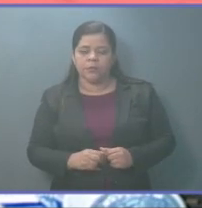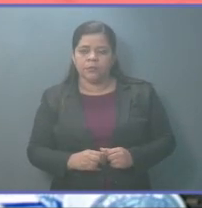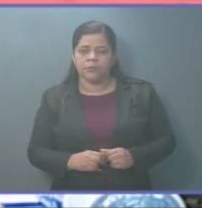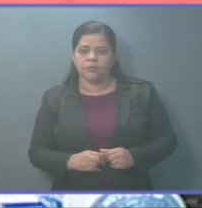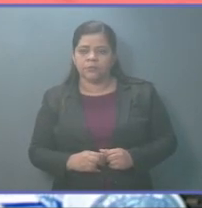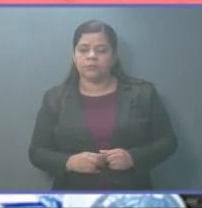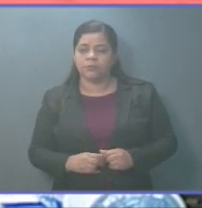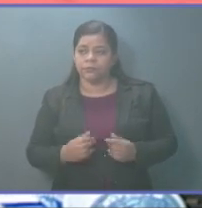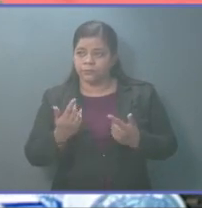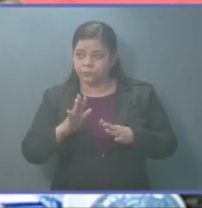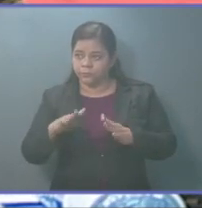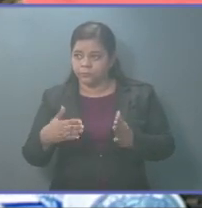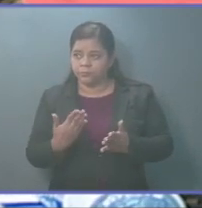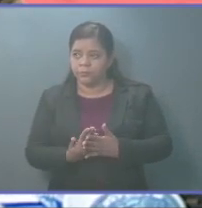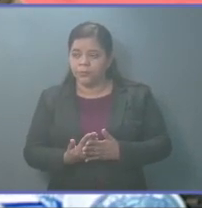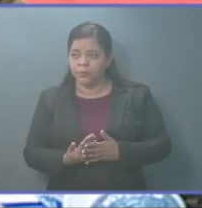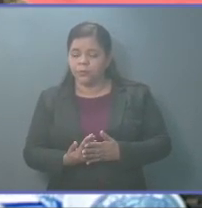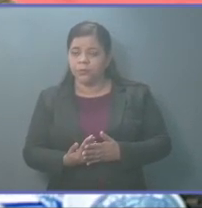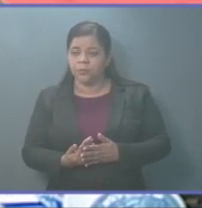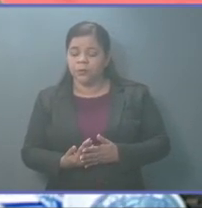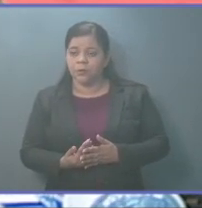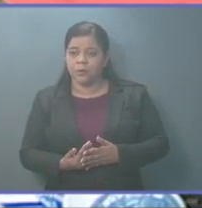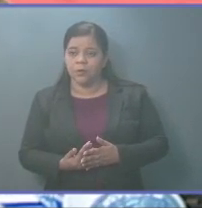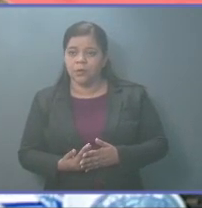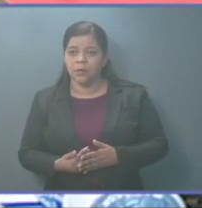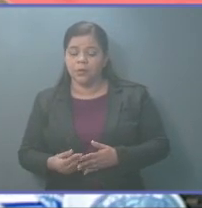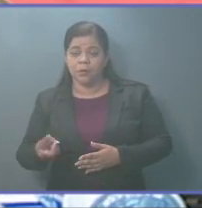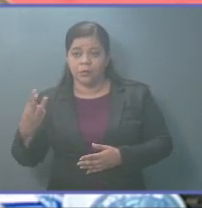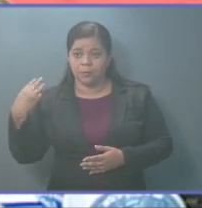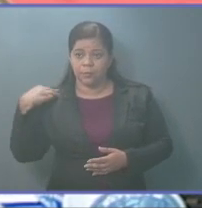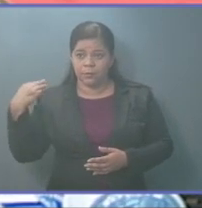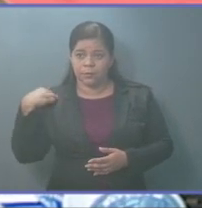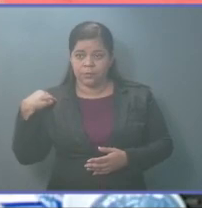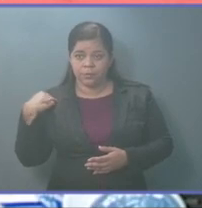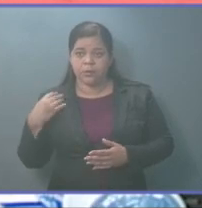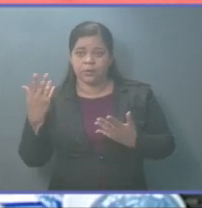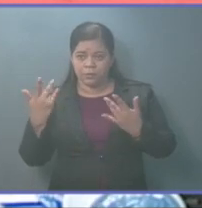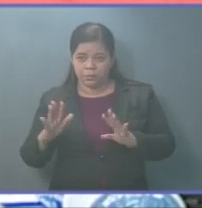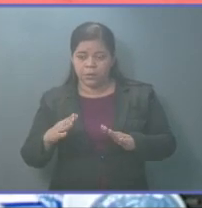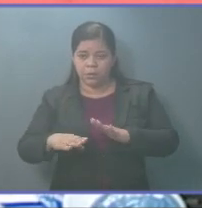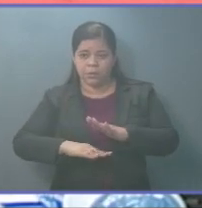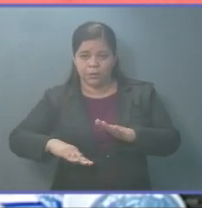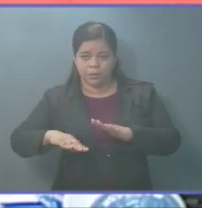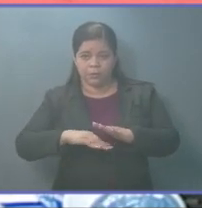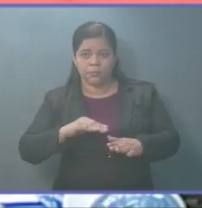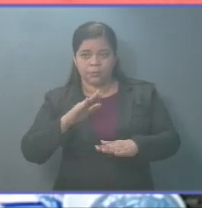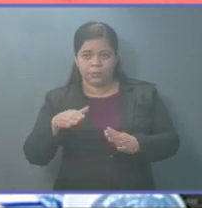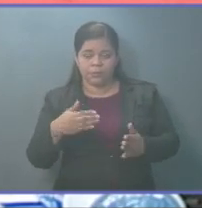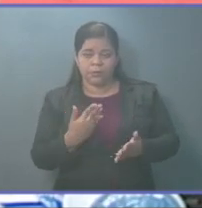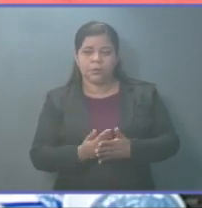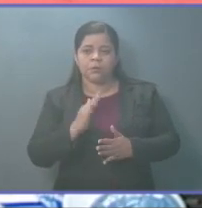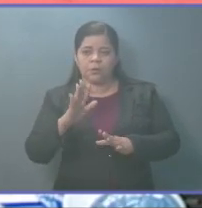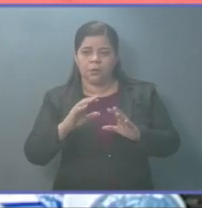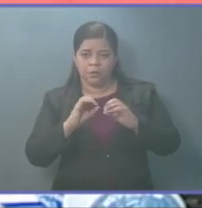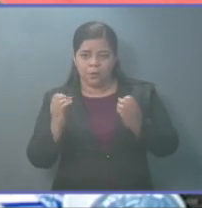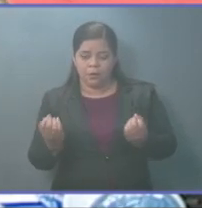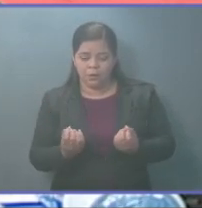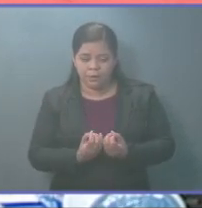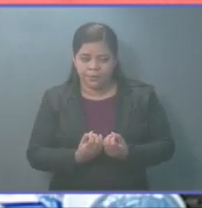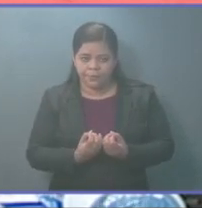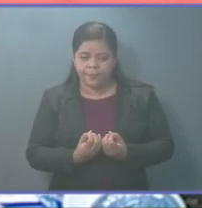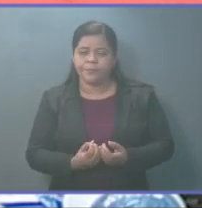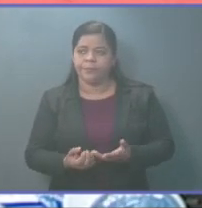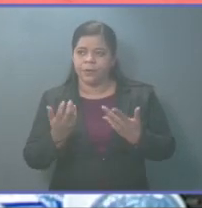las unidades, las unidades militares, de acuerdo a su organización,